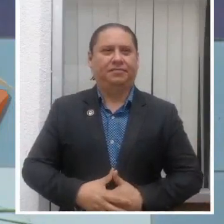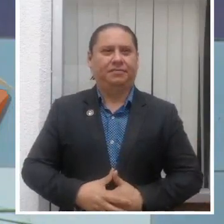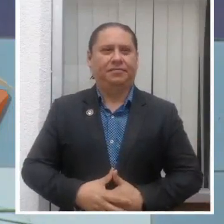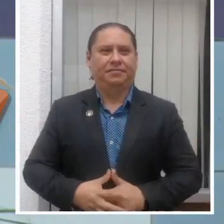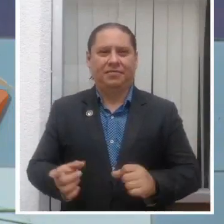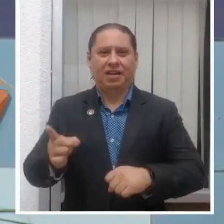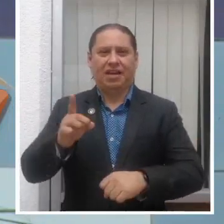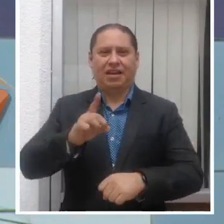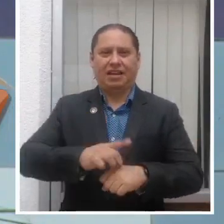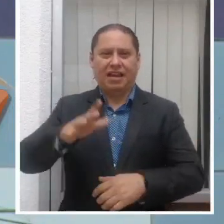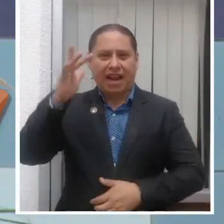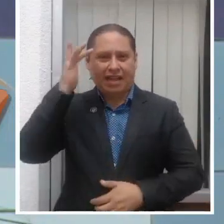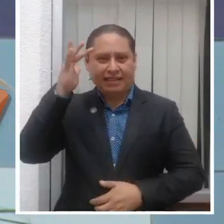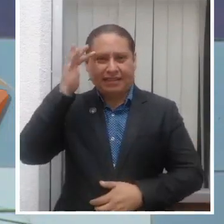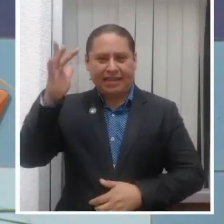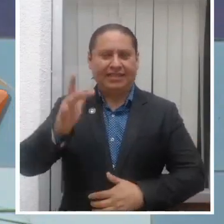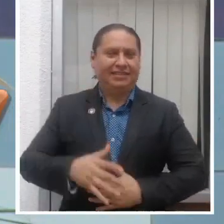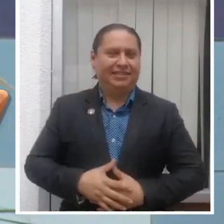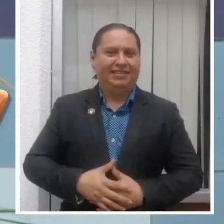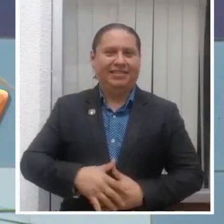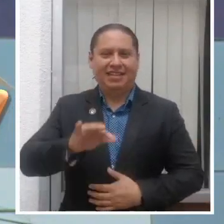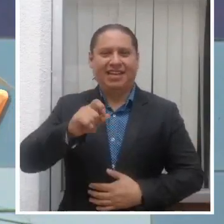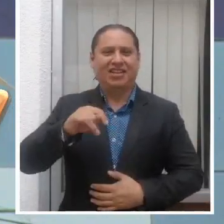del Día de los Santos Inocentes.